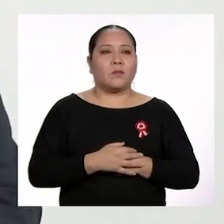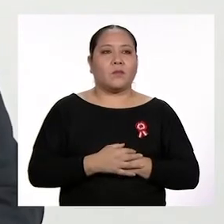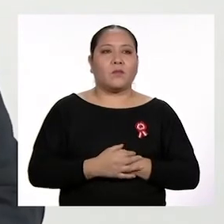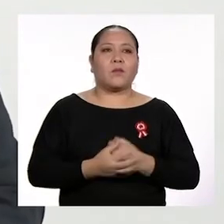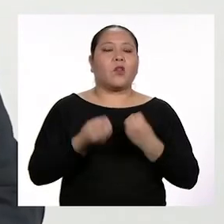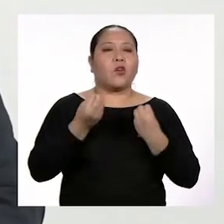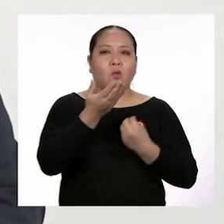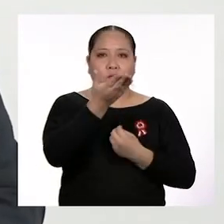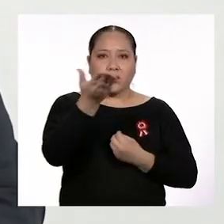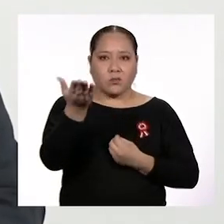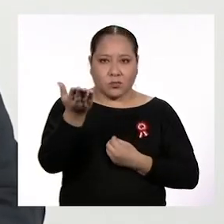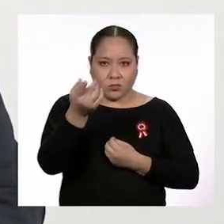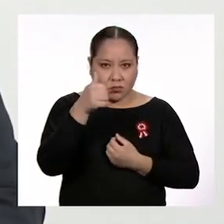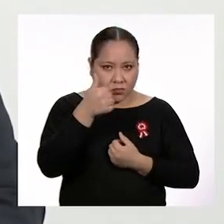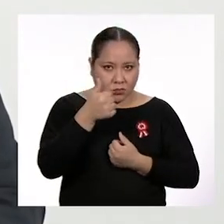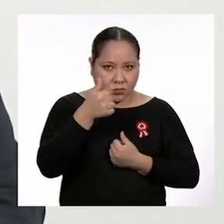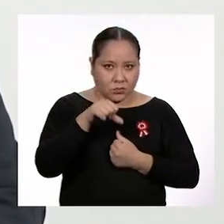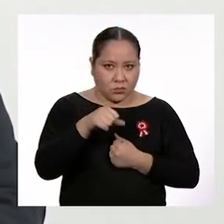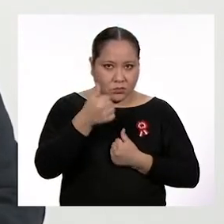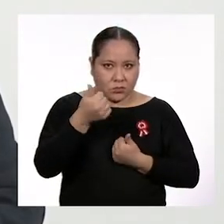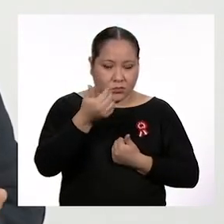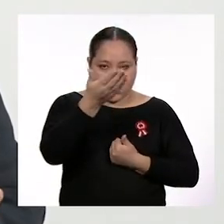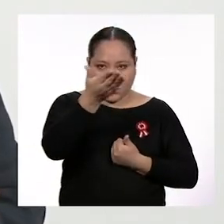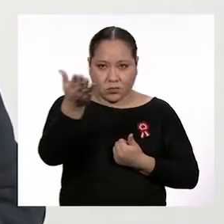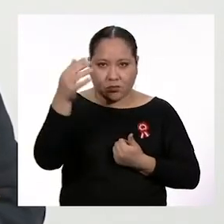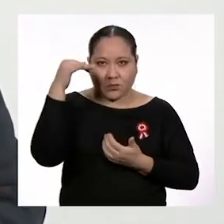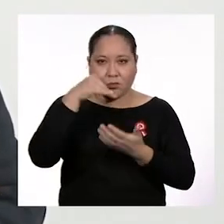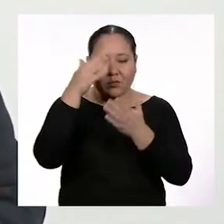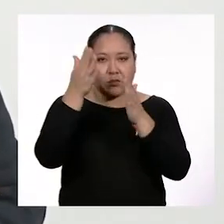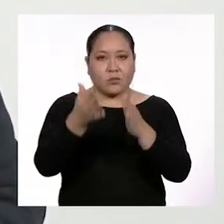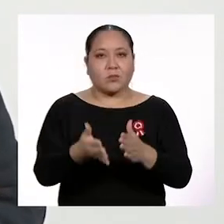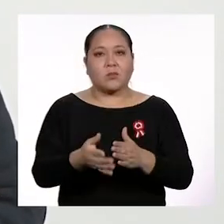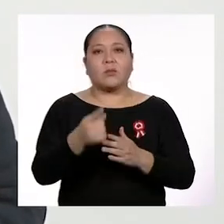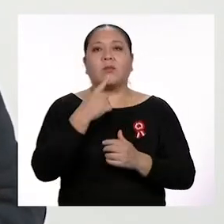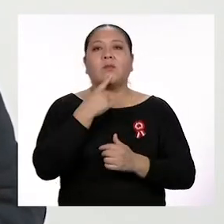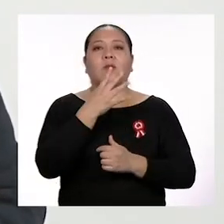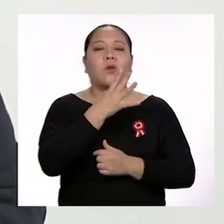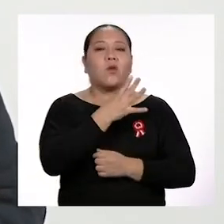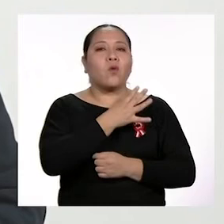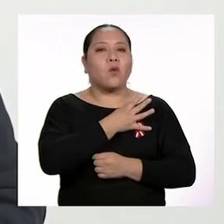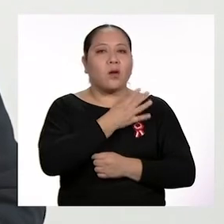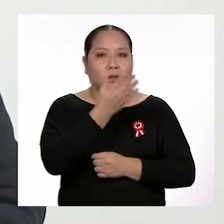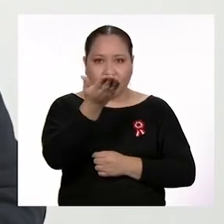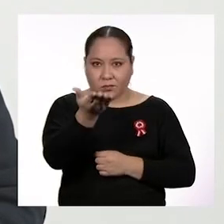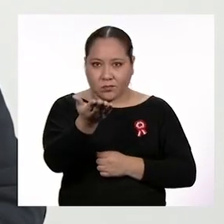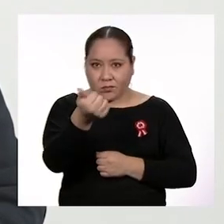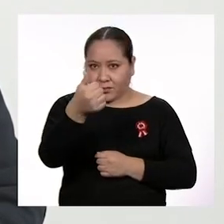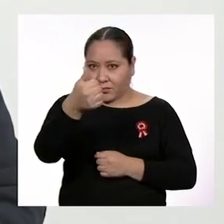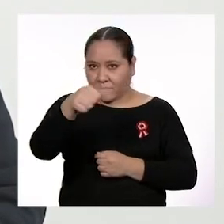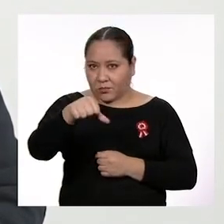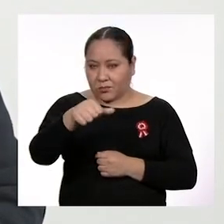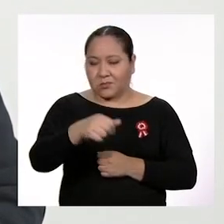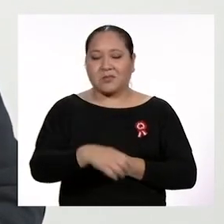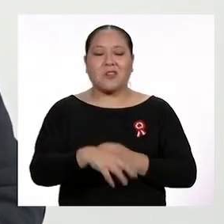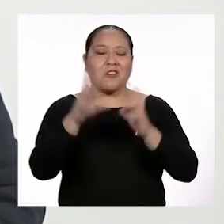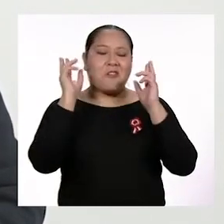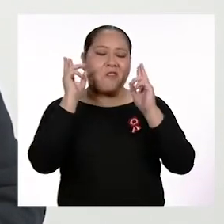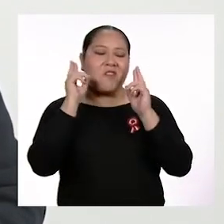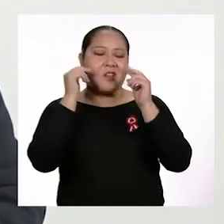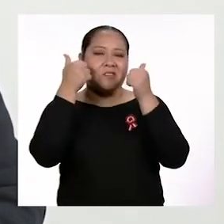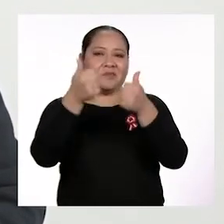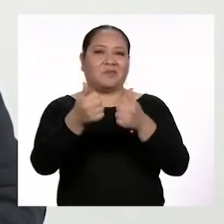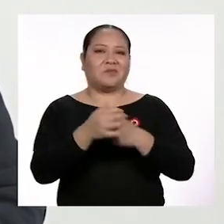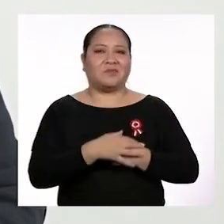¿Cómo les ha ido hasta el momento a las y los estudiantes de cuarto de secundaria? Espero que muy